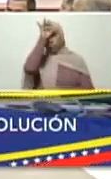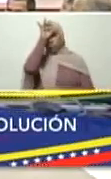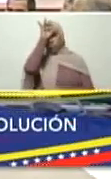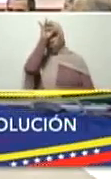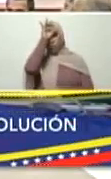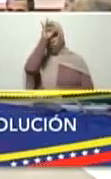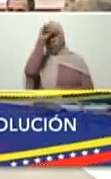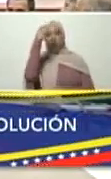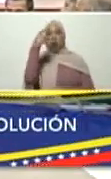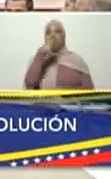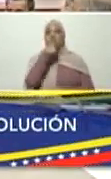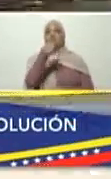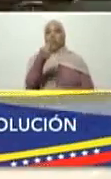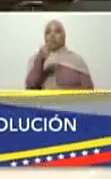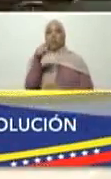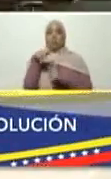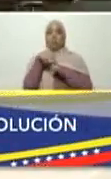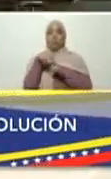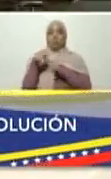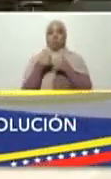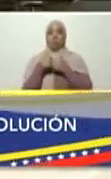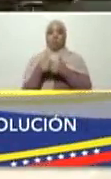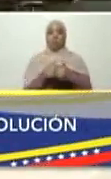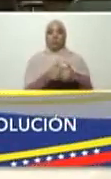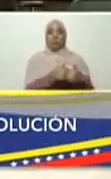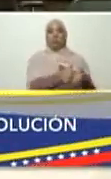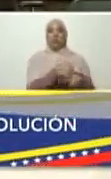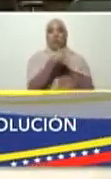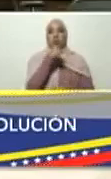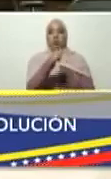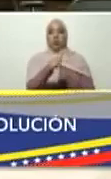es instrumento ciego de su propia destrucción. Y yo diría hoy,